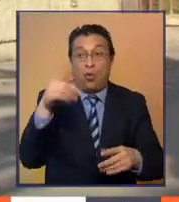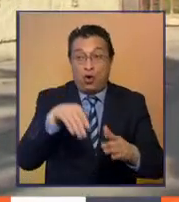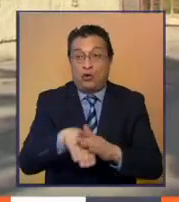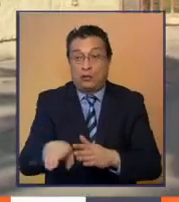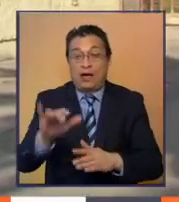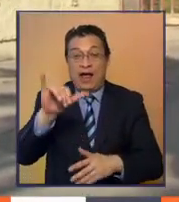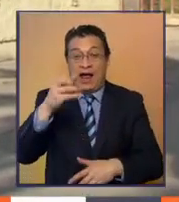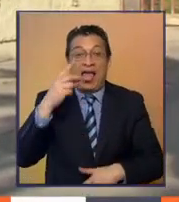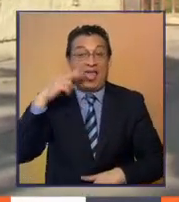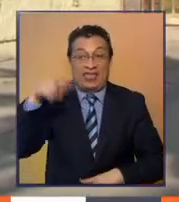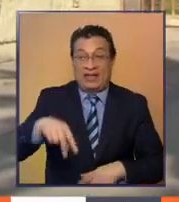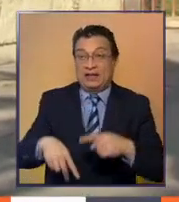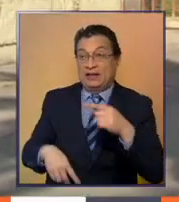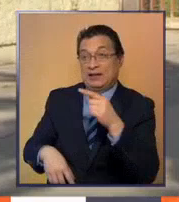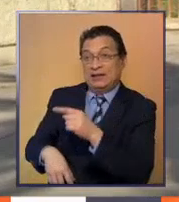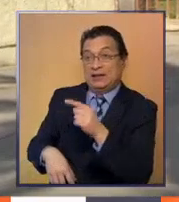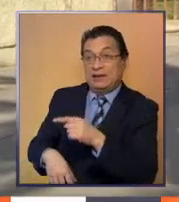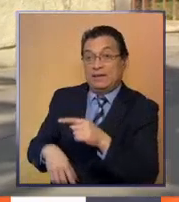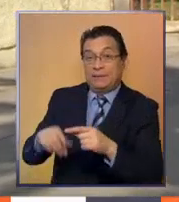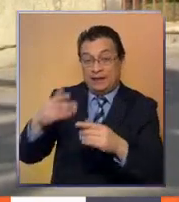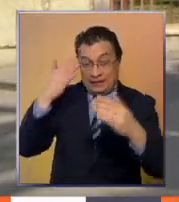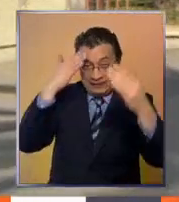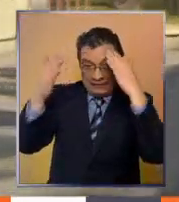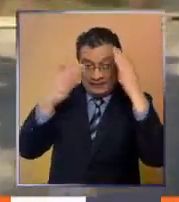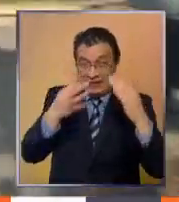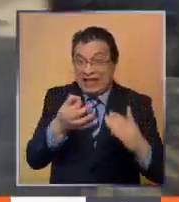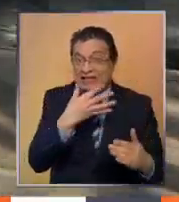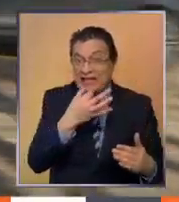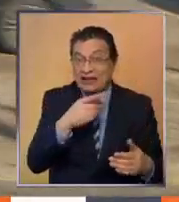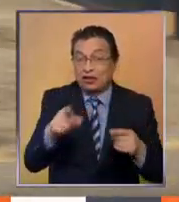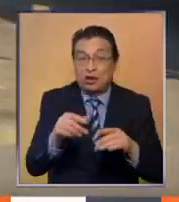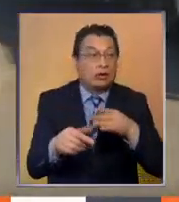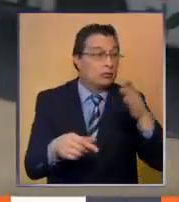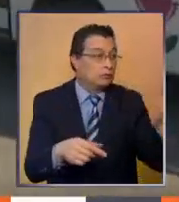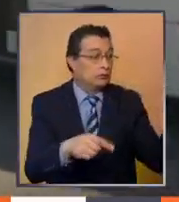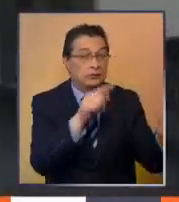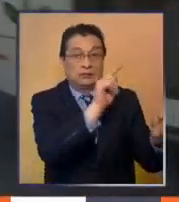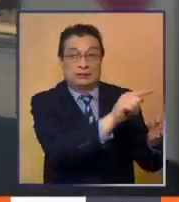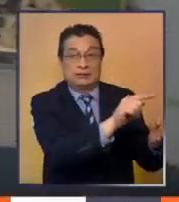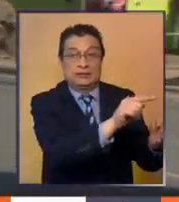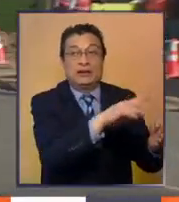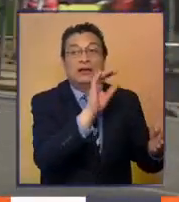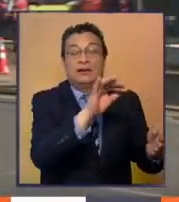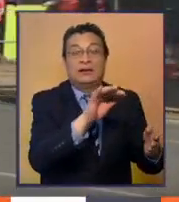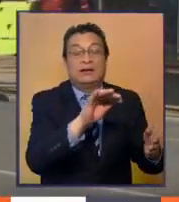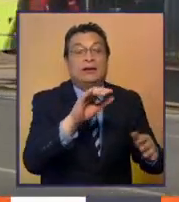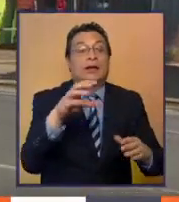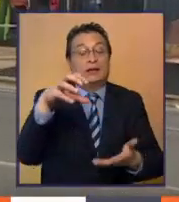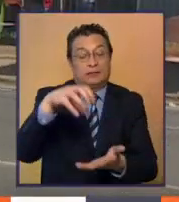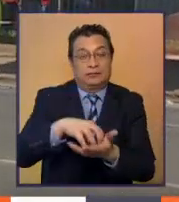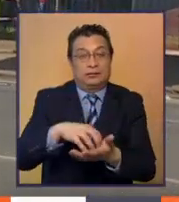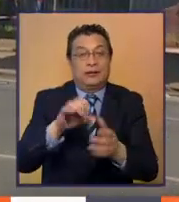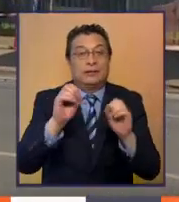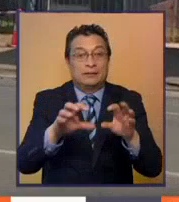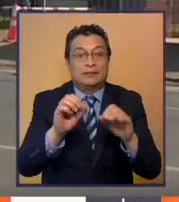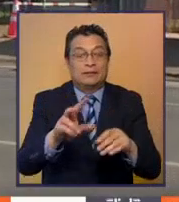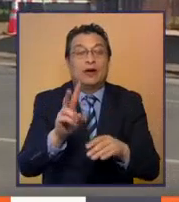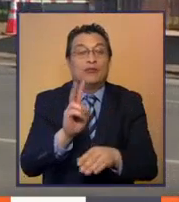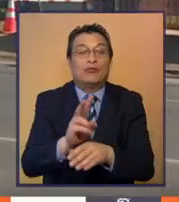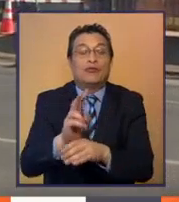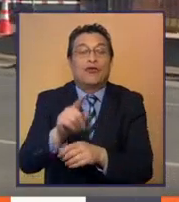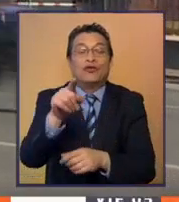jardines de psiquiátrico con la Facultad de Odontología de la Universidad de